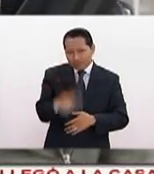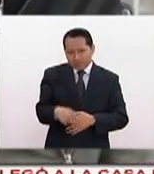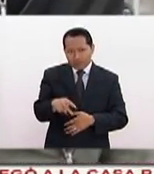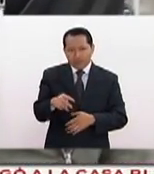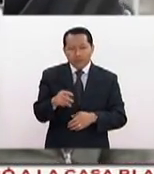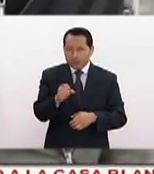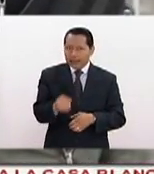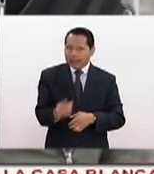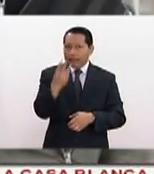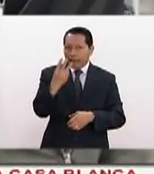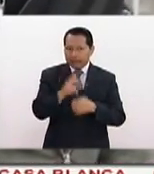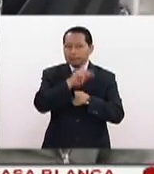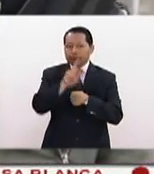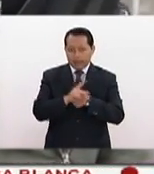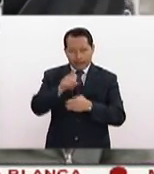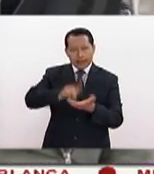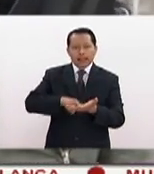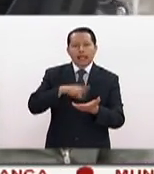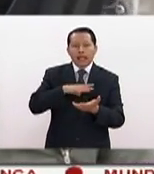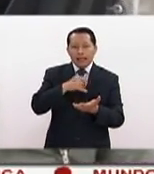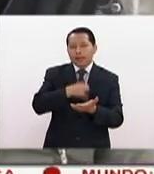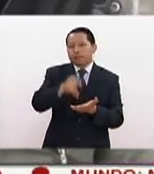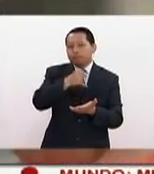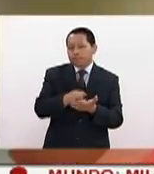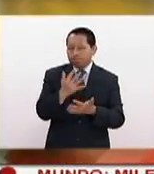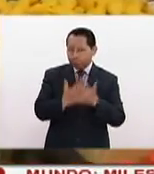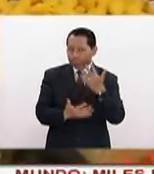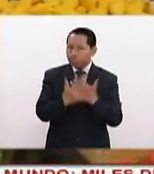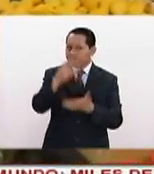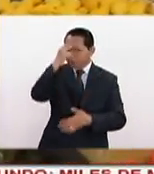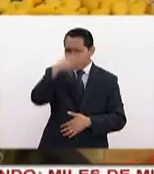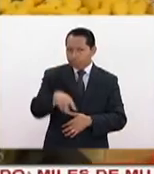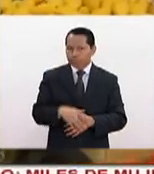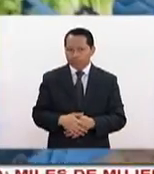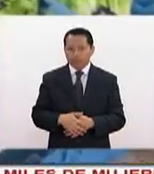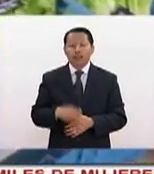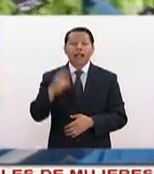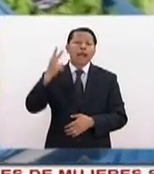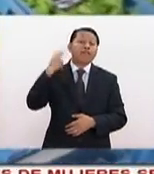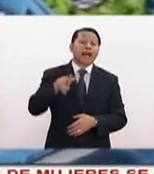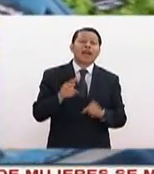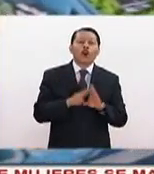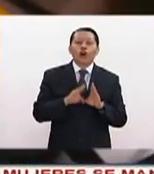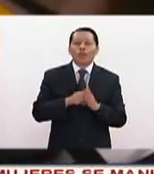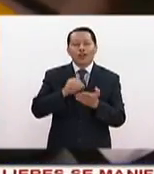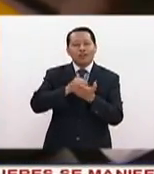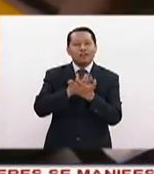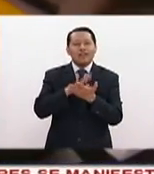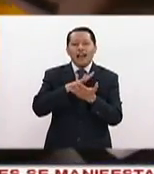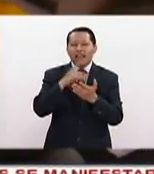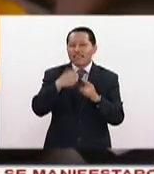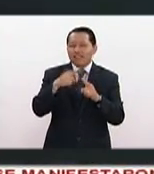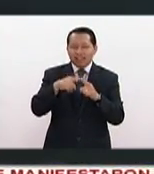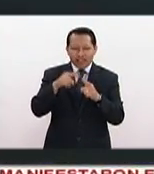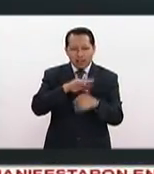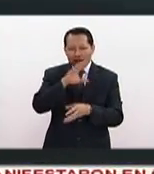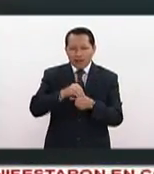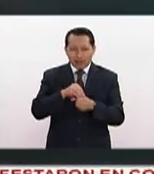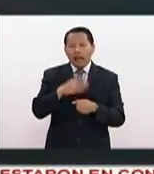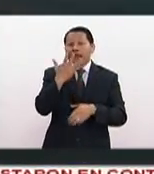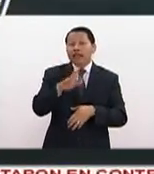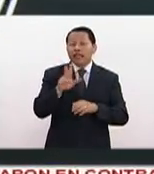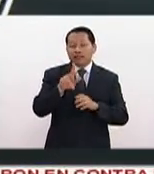en los 3 países la mano de obra mexicana. Este épico viaje quedará registrado en una serie documental de 10